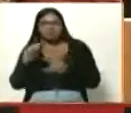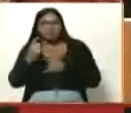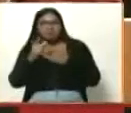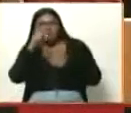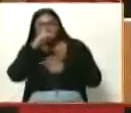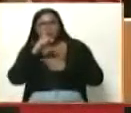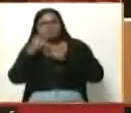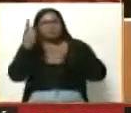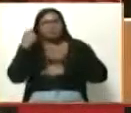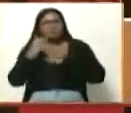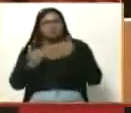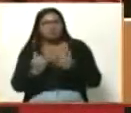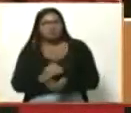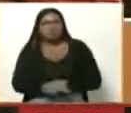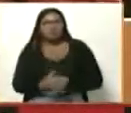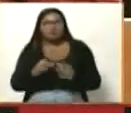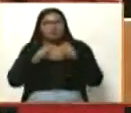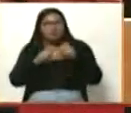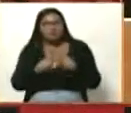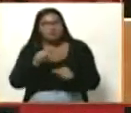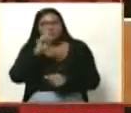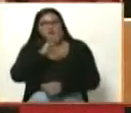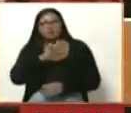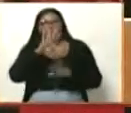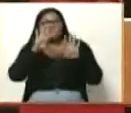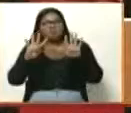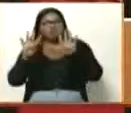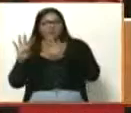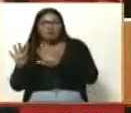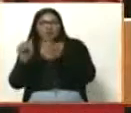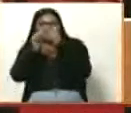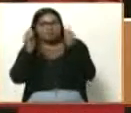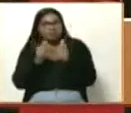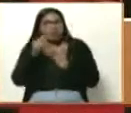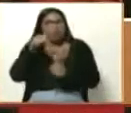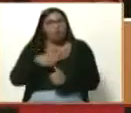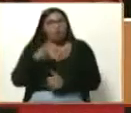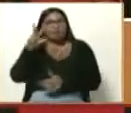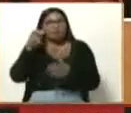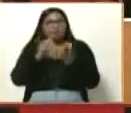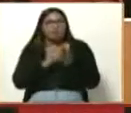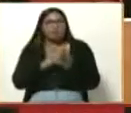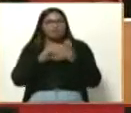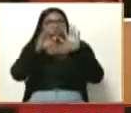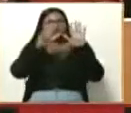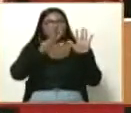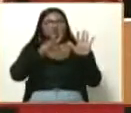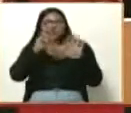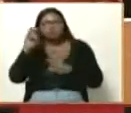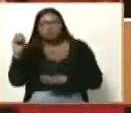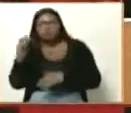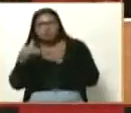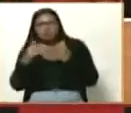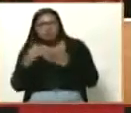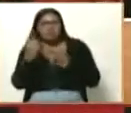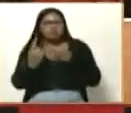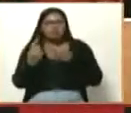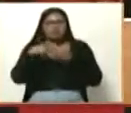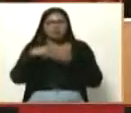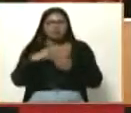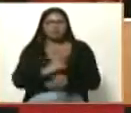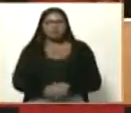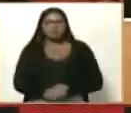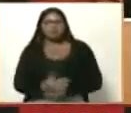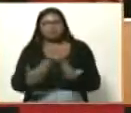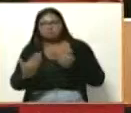año pasado estaba en 599 artesanos, hoy son 3.800 artesanos los que están registrados. O sea, eso